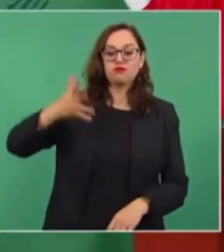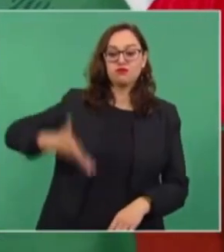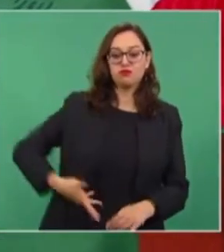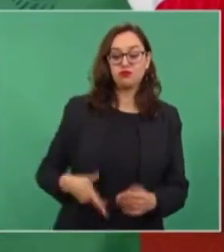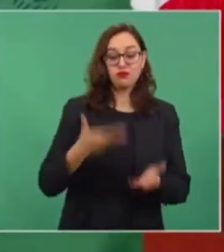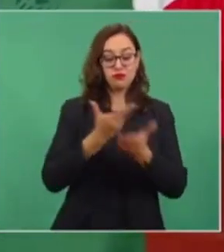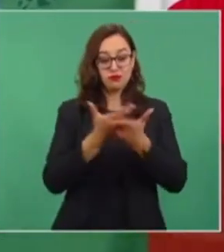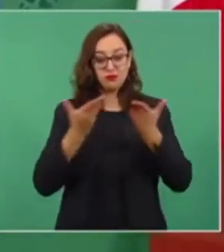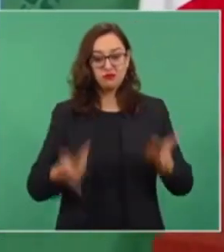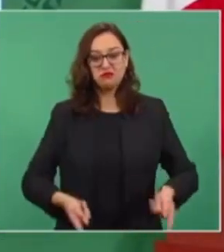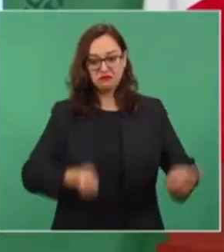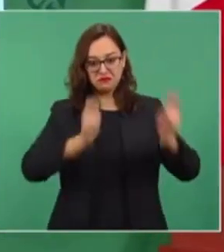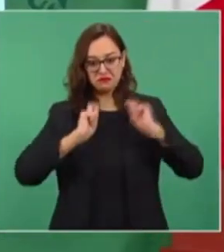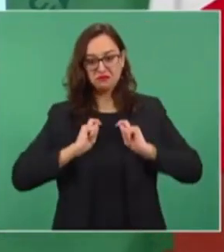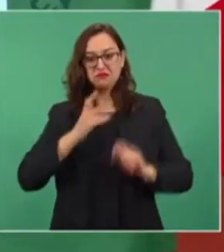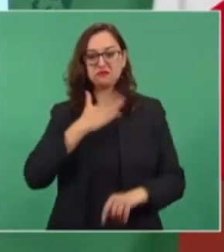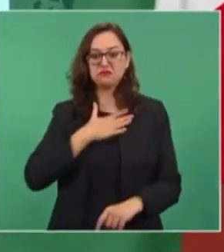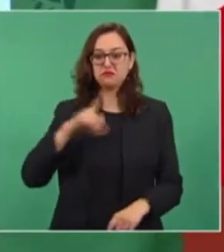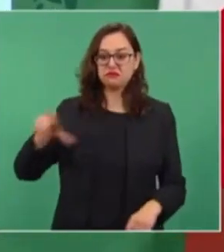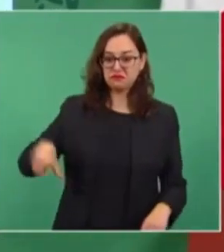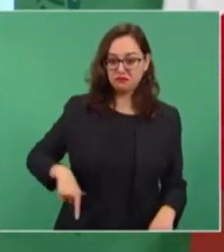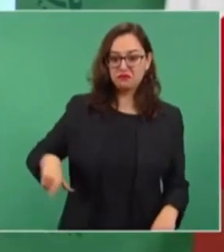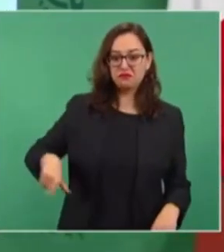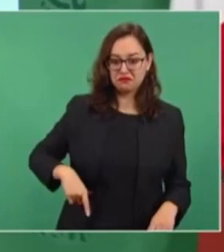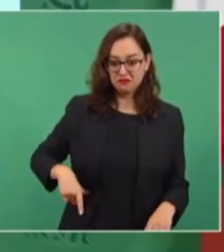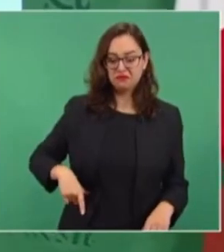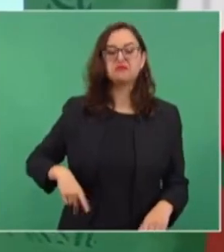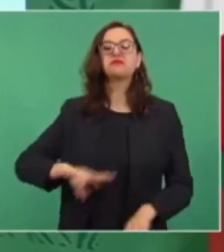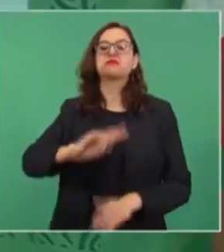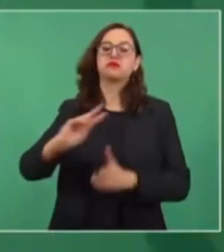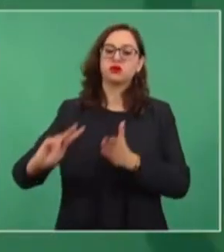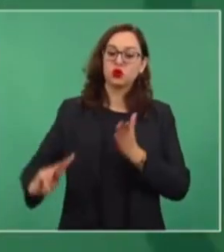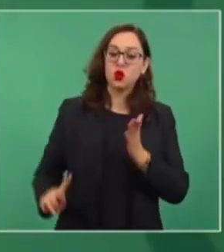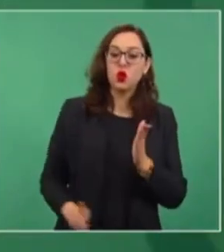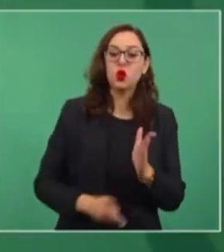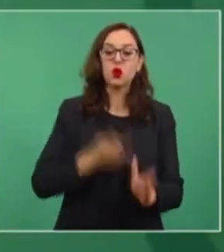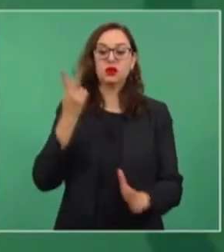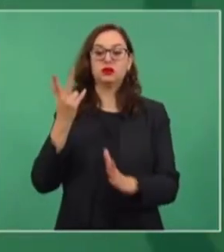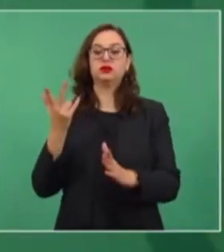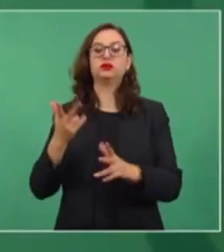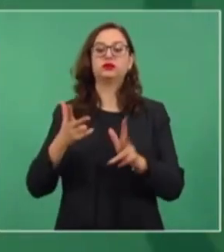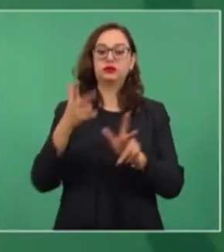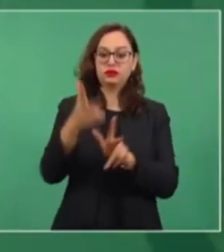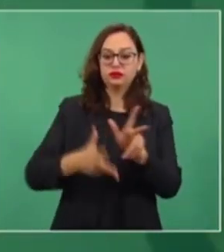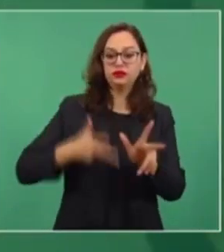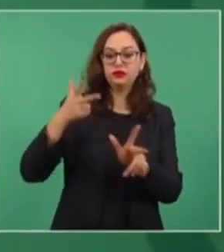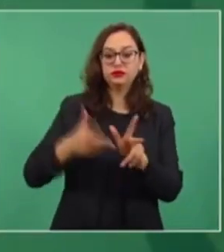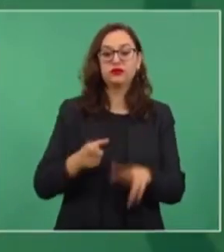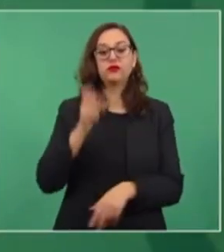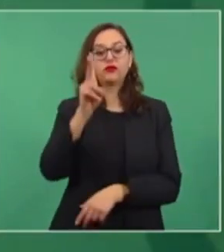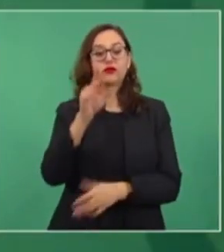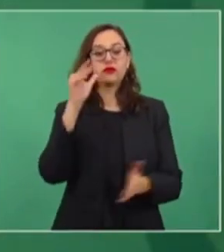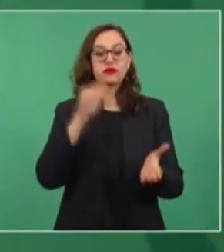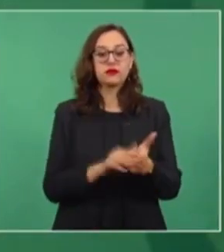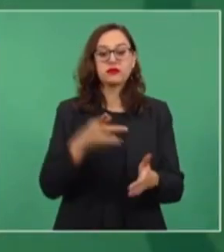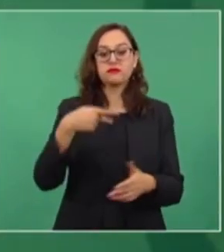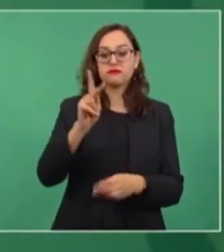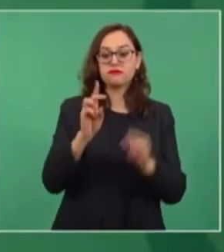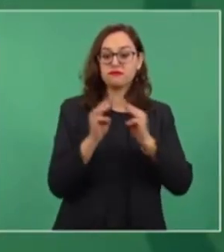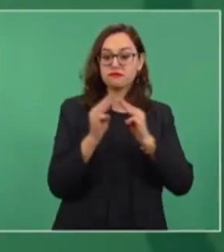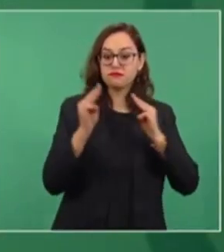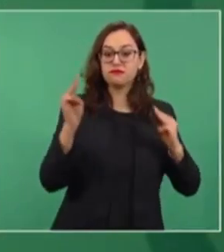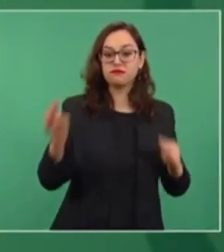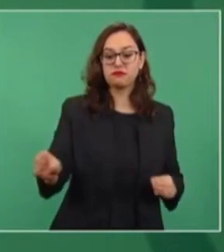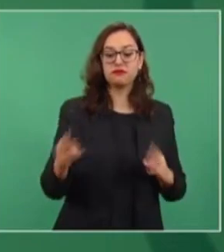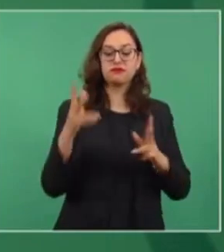sexenio vamos a construir cerca de 2,000 kilómetros de